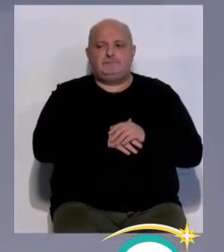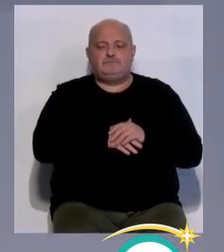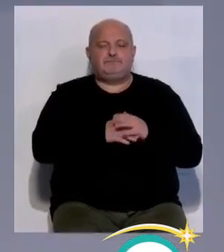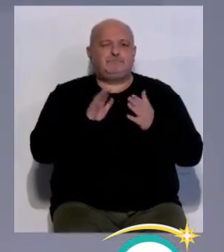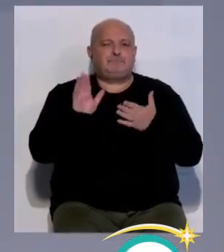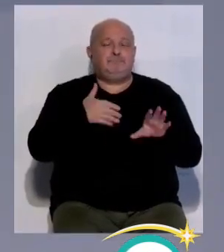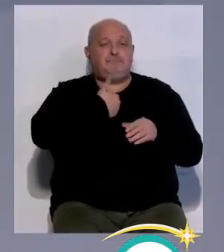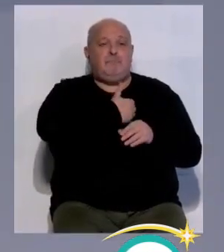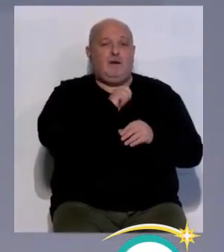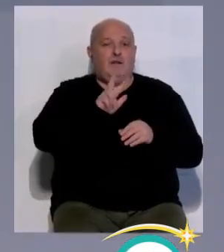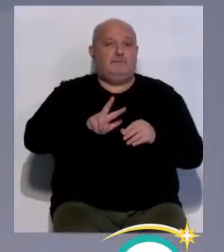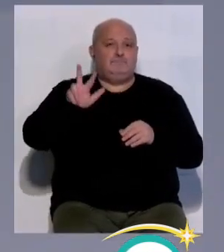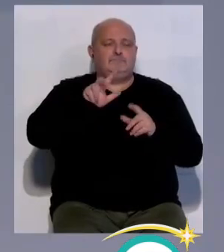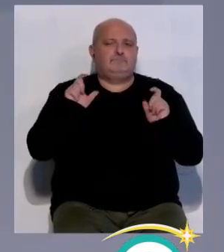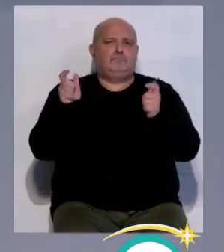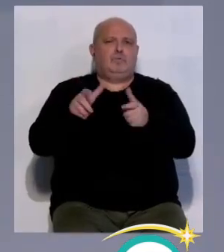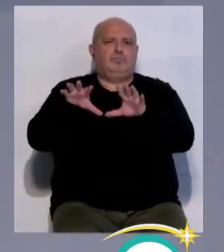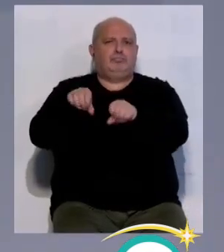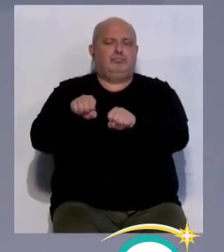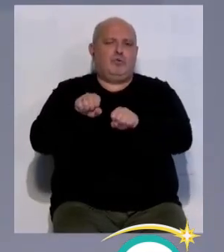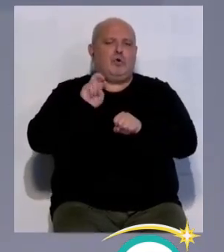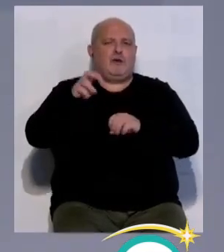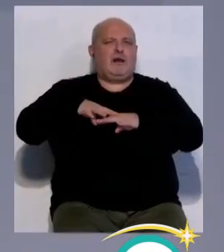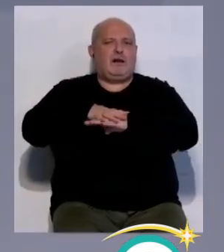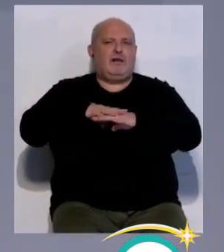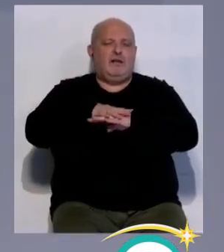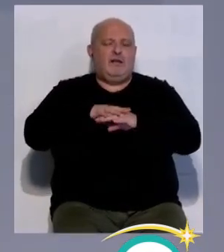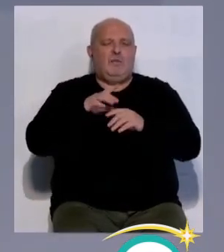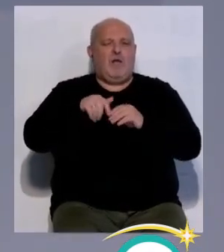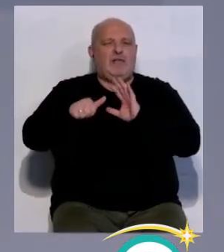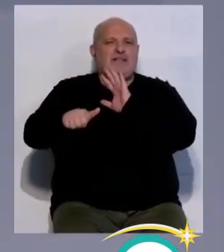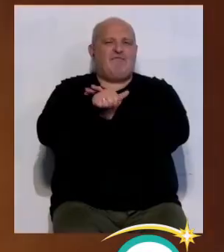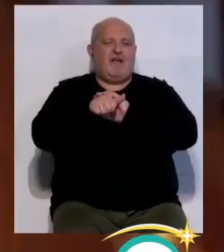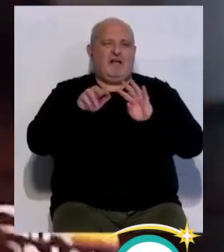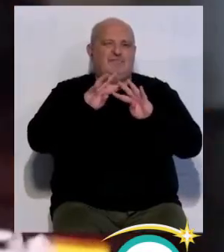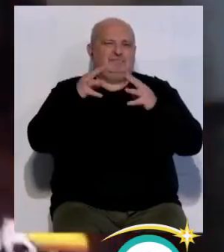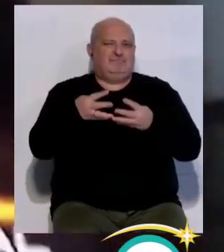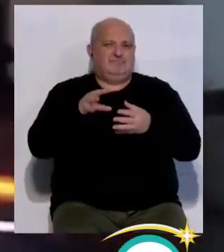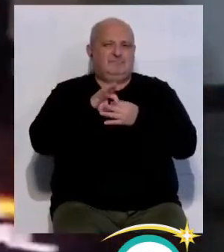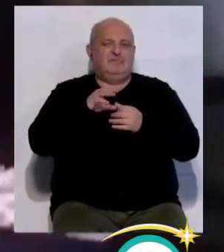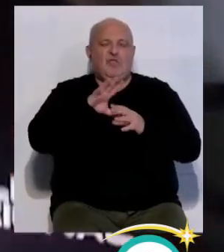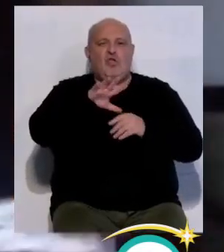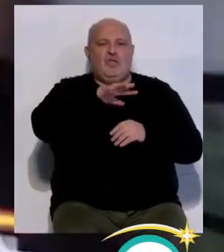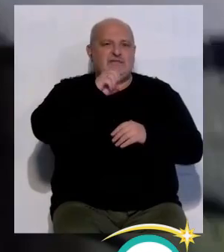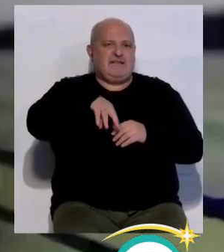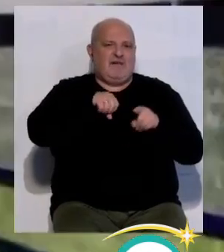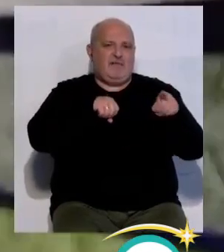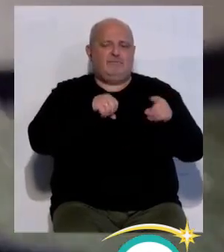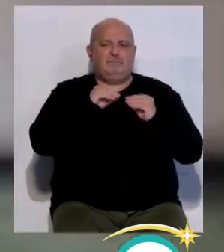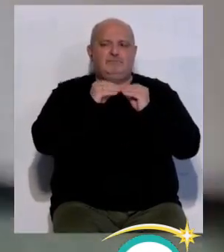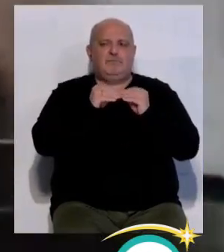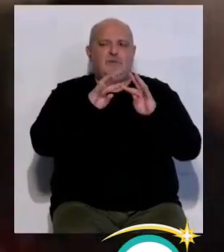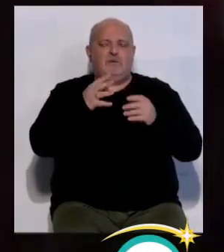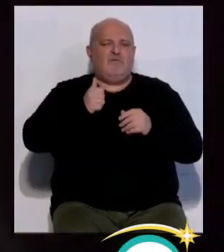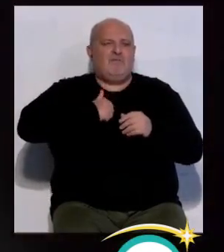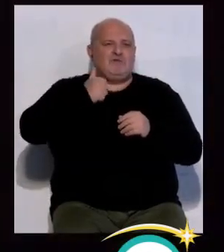Y la Policía Nacional desarticula una nueva red de ciberestafadores afincados en San Fernando. Publicaban en